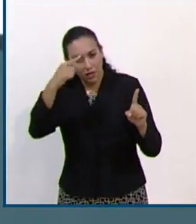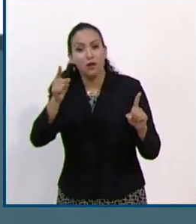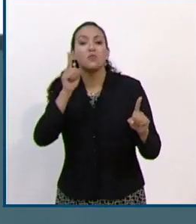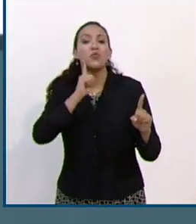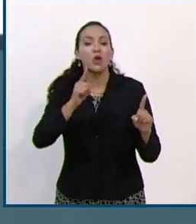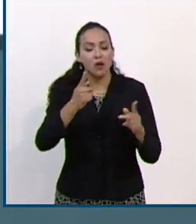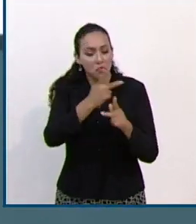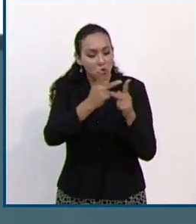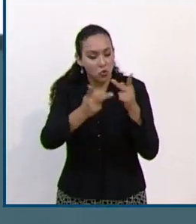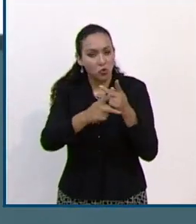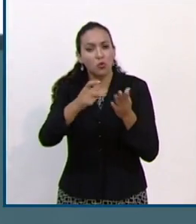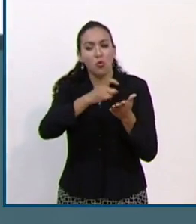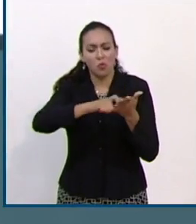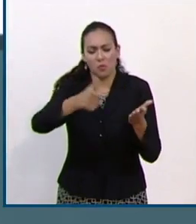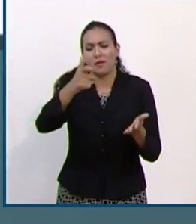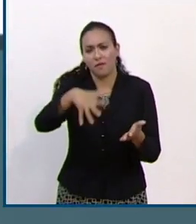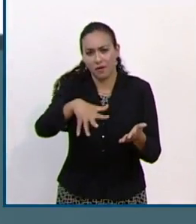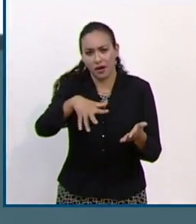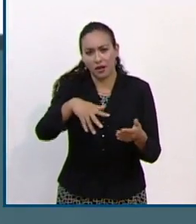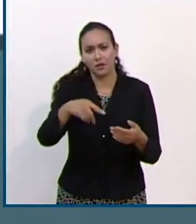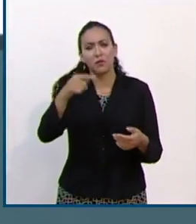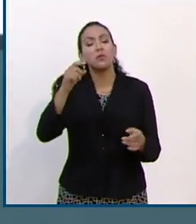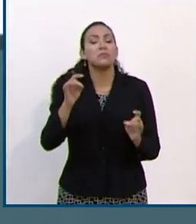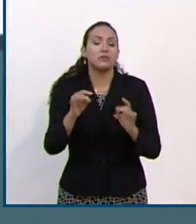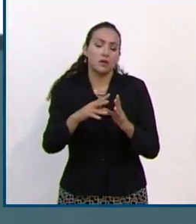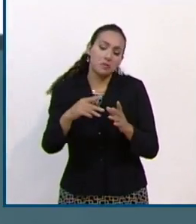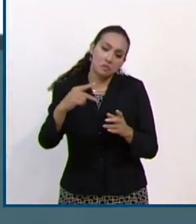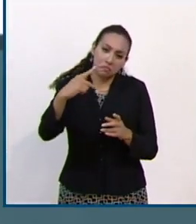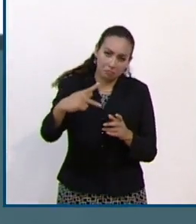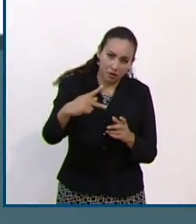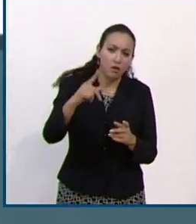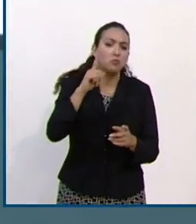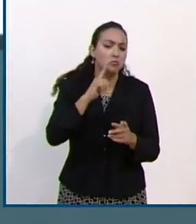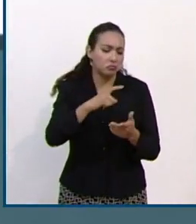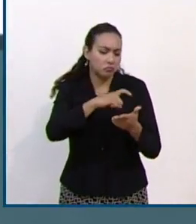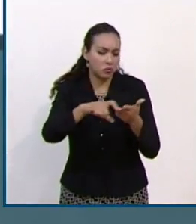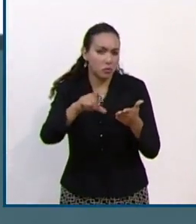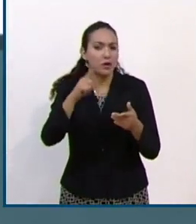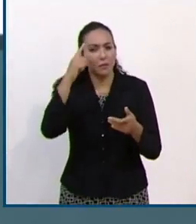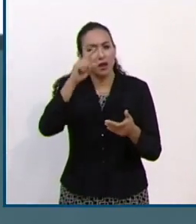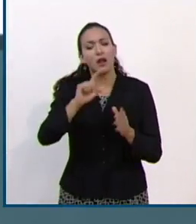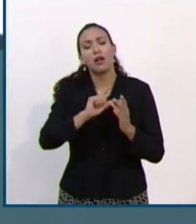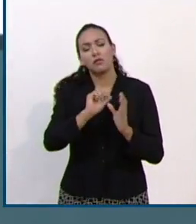estos productos a bajo costo. El Consejo de la Judicatura Federal cuenta con